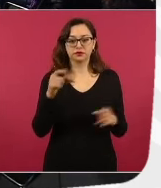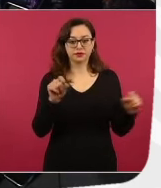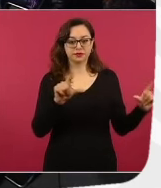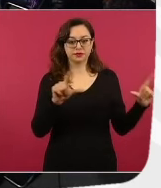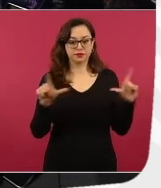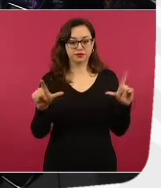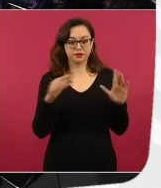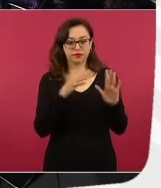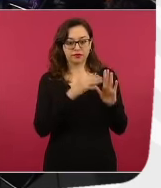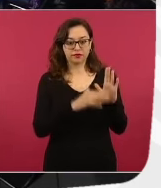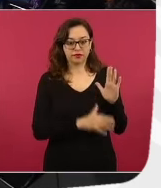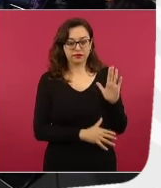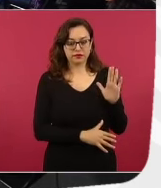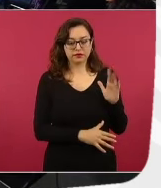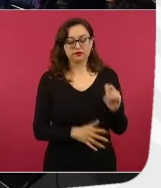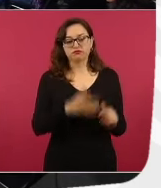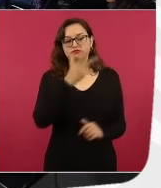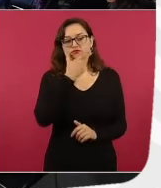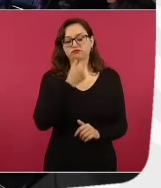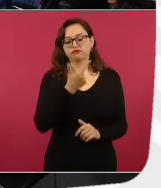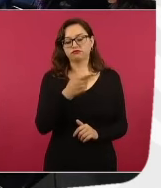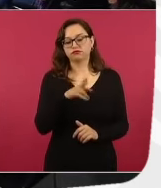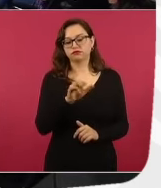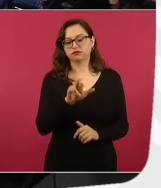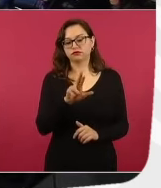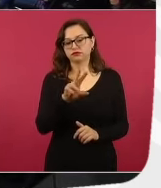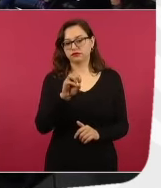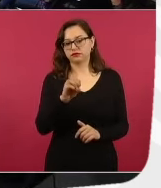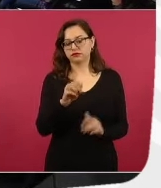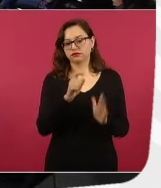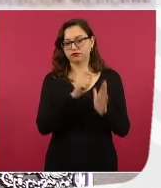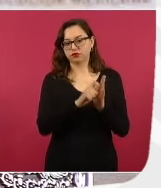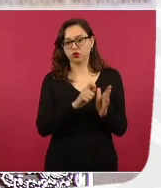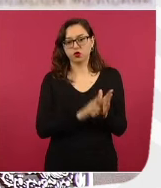Guillermo sherida es una joya